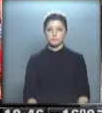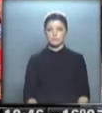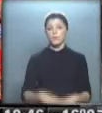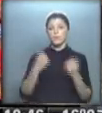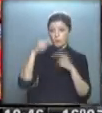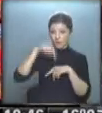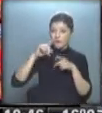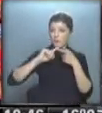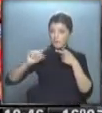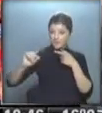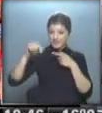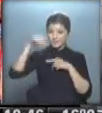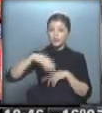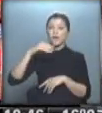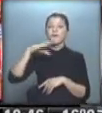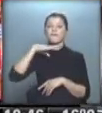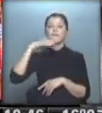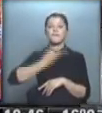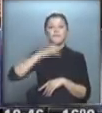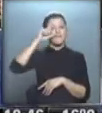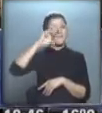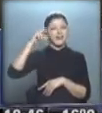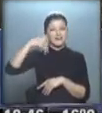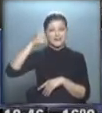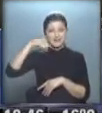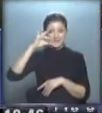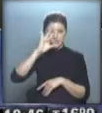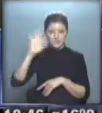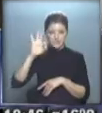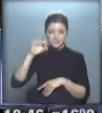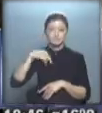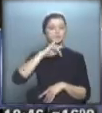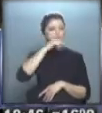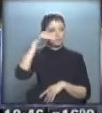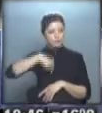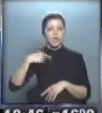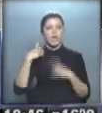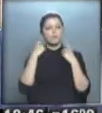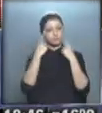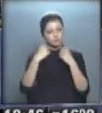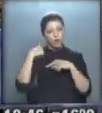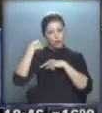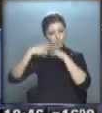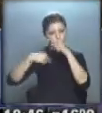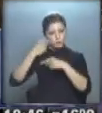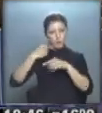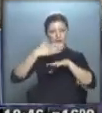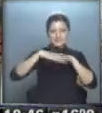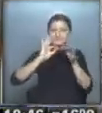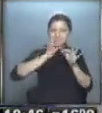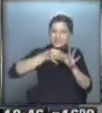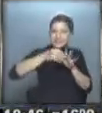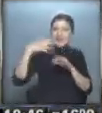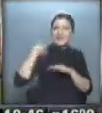Volvemos al móvil. Fernando Alonso, te escuchamos. La protesta sigue acá en Balbín, casi General Paz. La gente de Saavedra tiene una